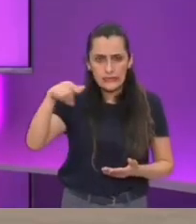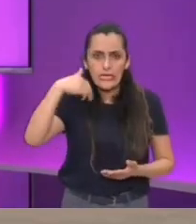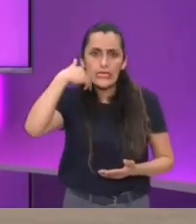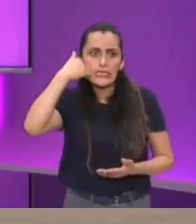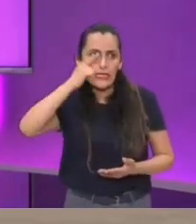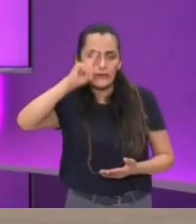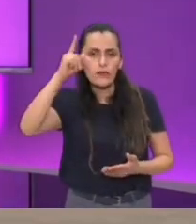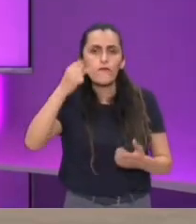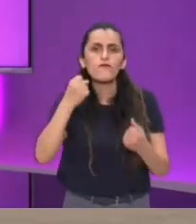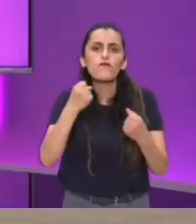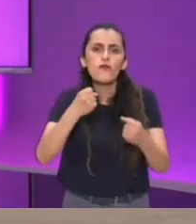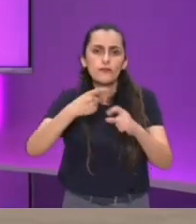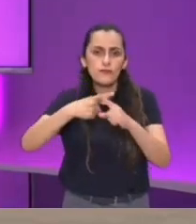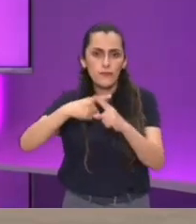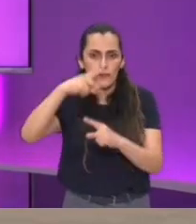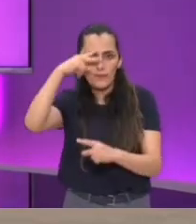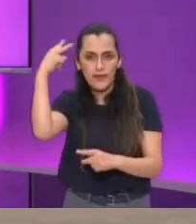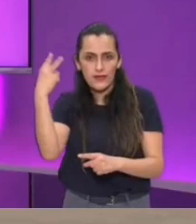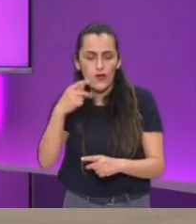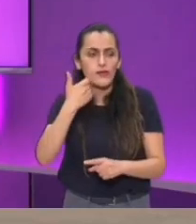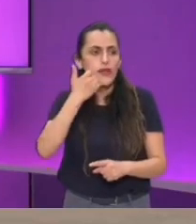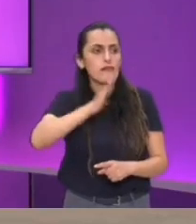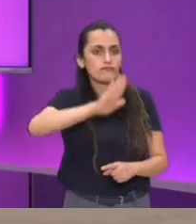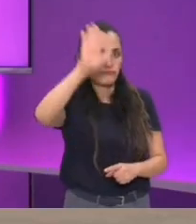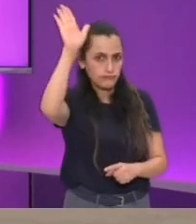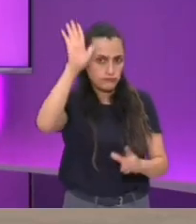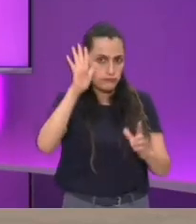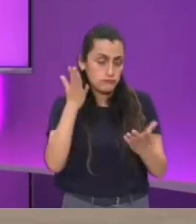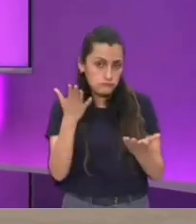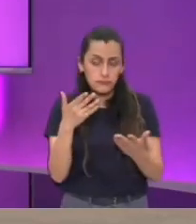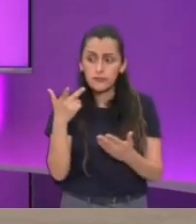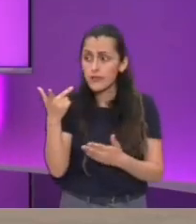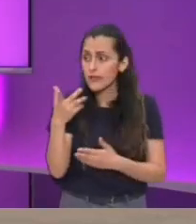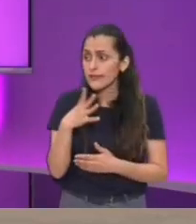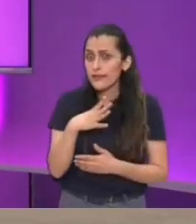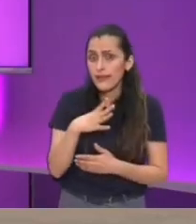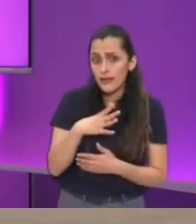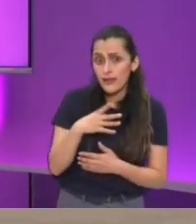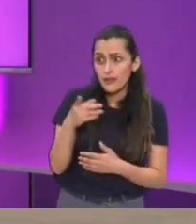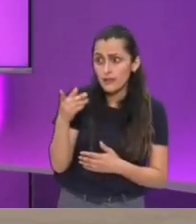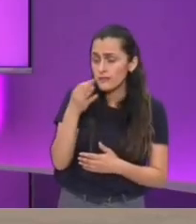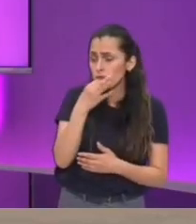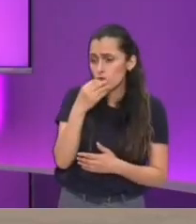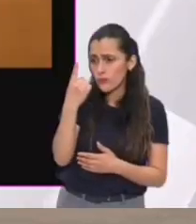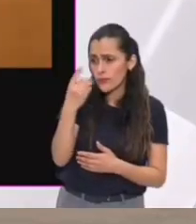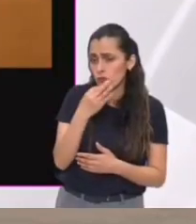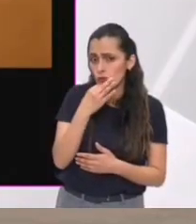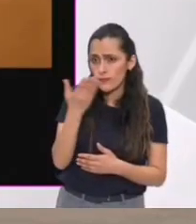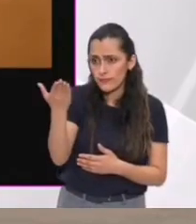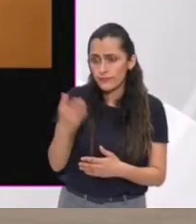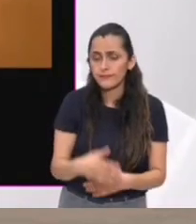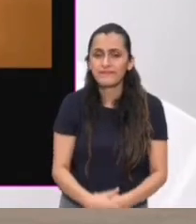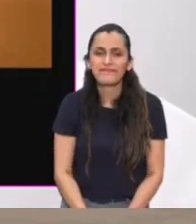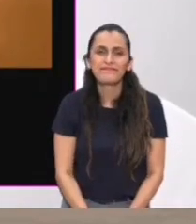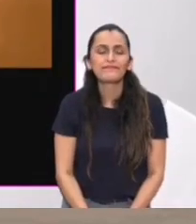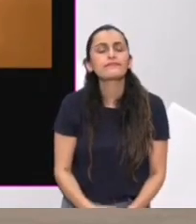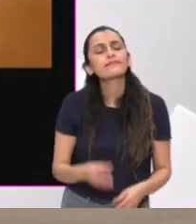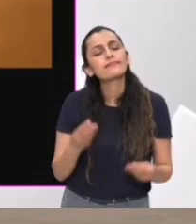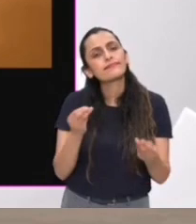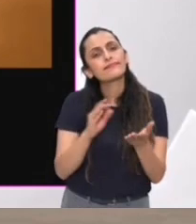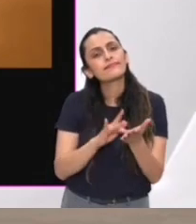partido Fuerza por México, réplica, tiene aquí este minuto. Muchas